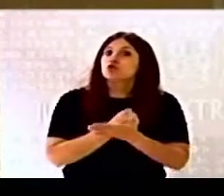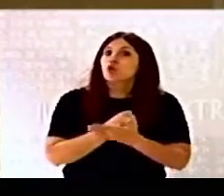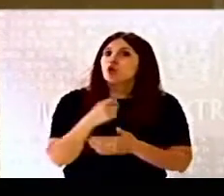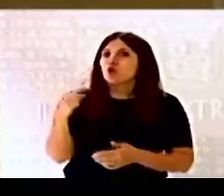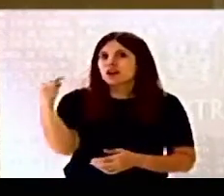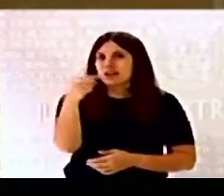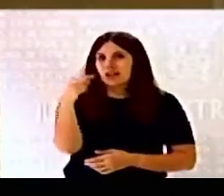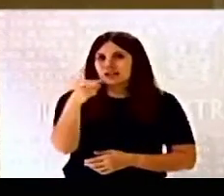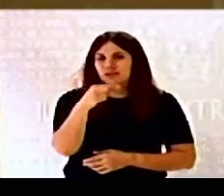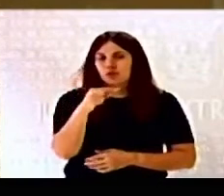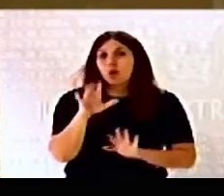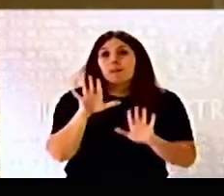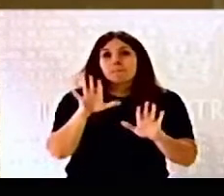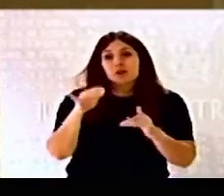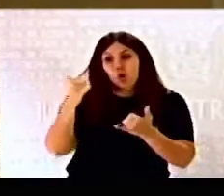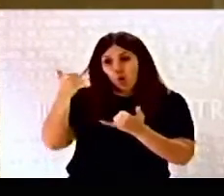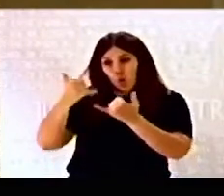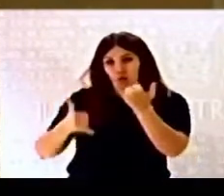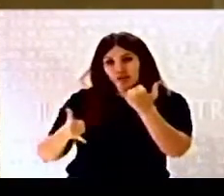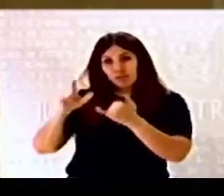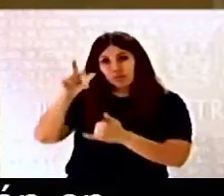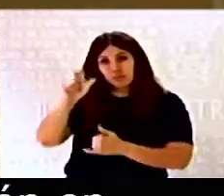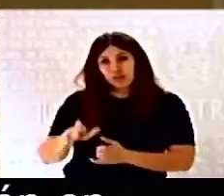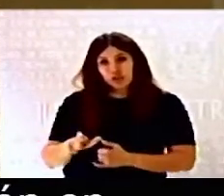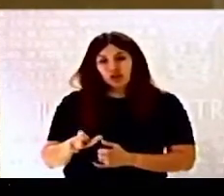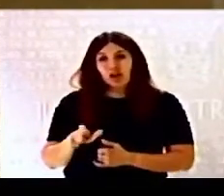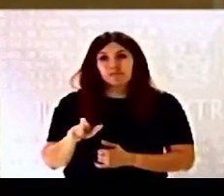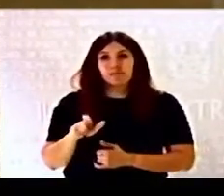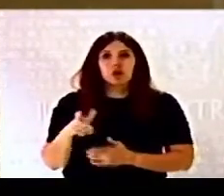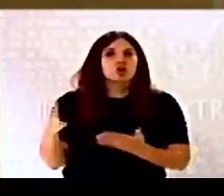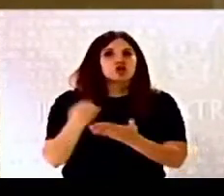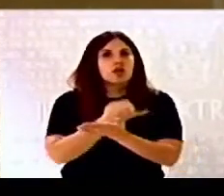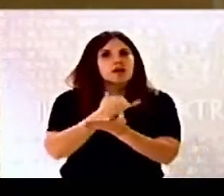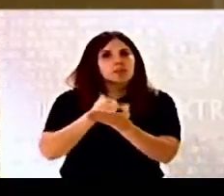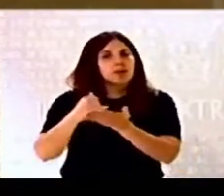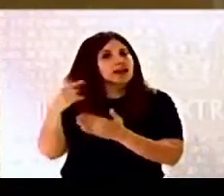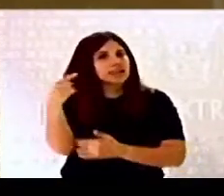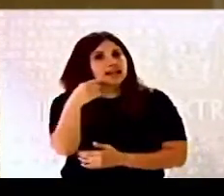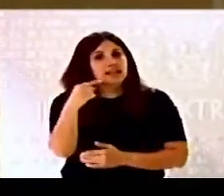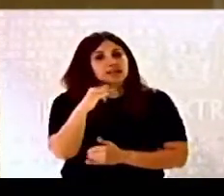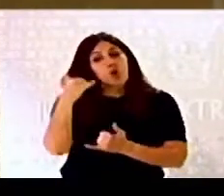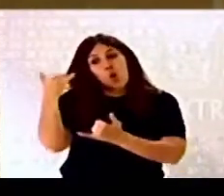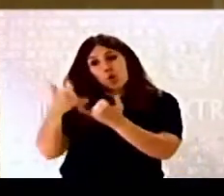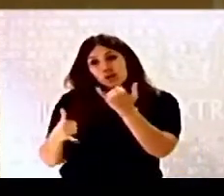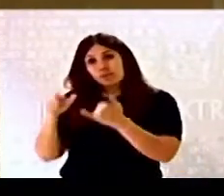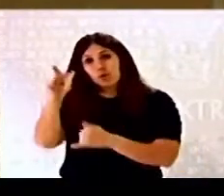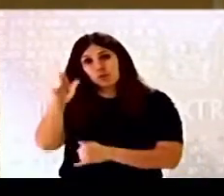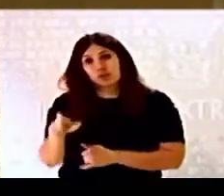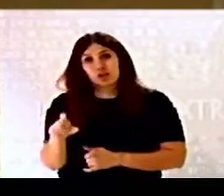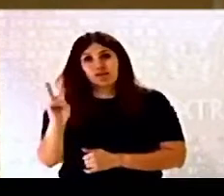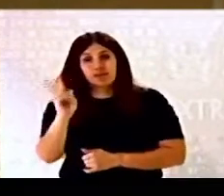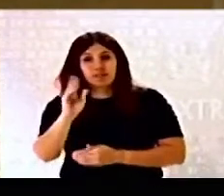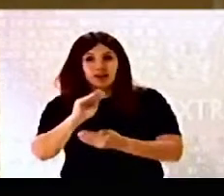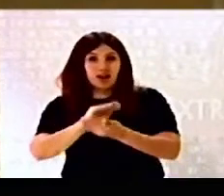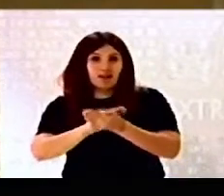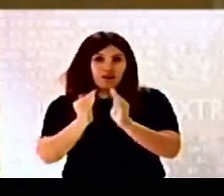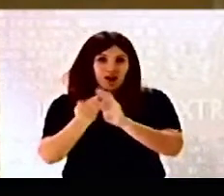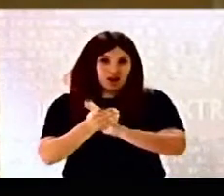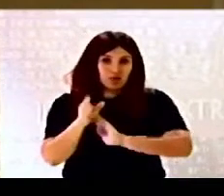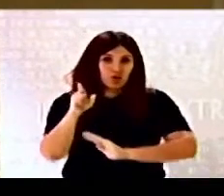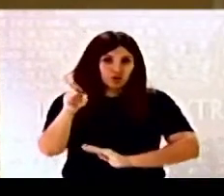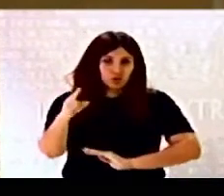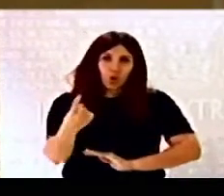este último caso, los cribados, quiero decir, a excepción de este último caso que se ha detectado en la Juan Carlos Rodríguez